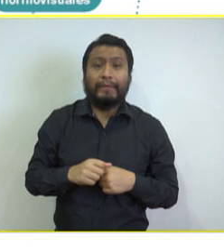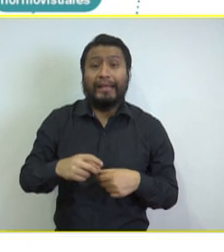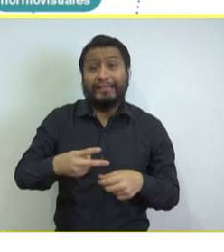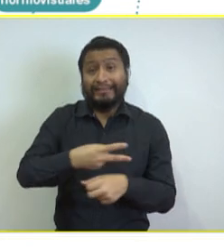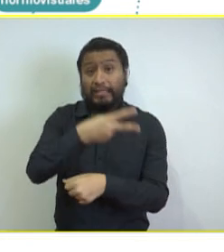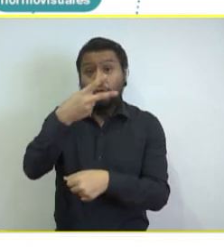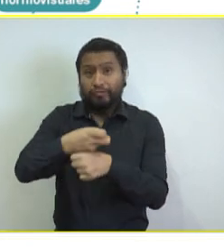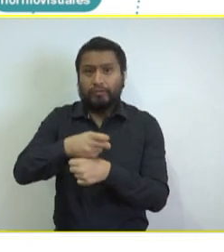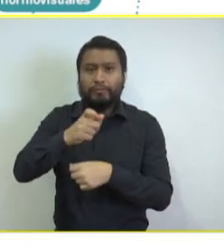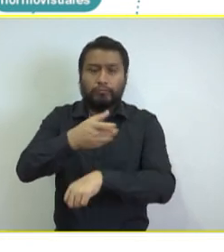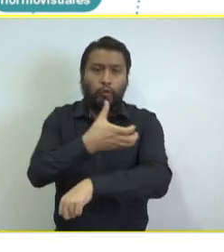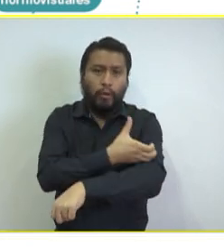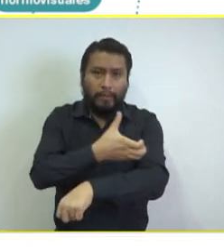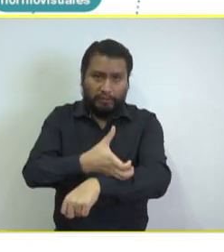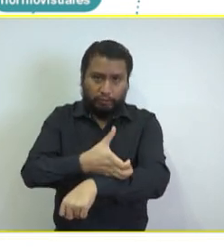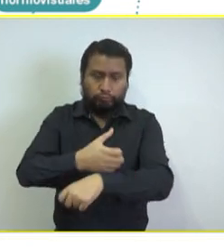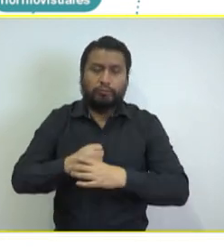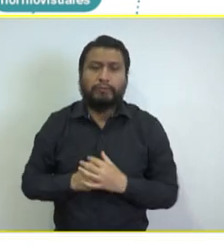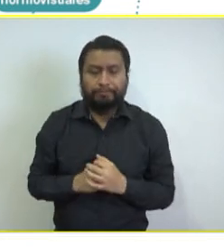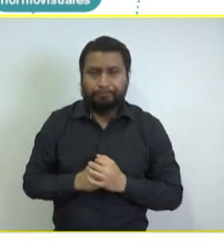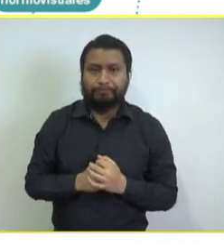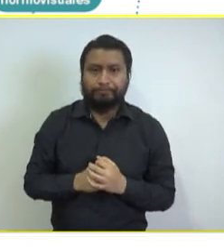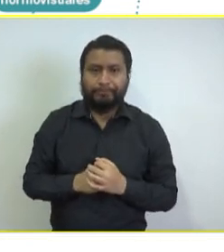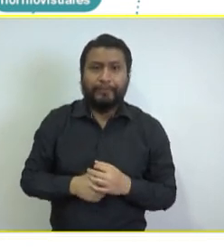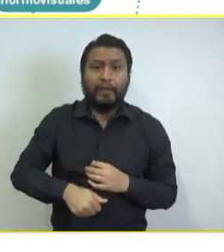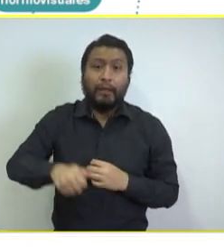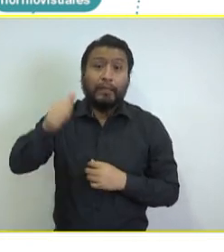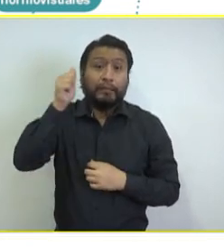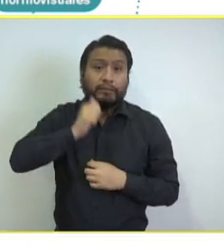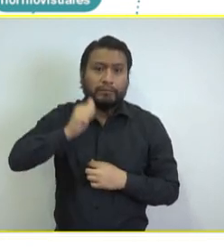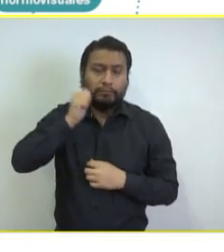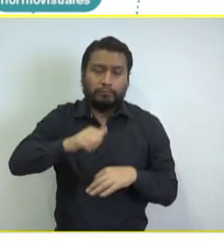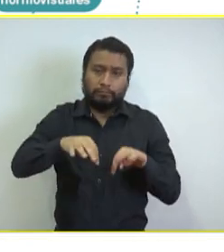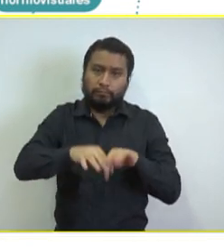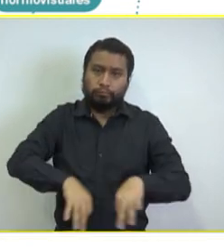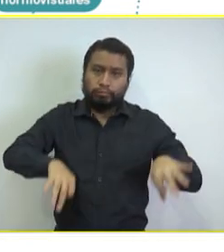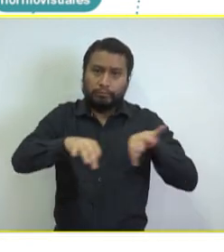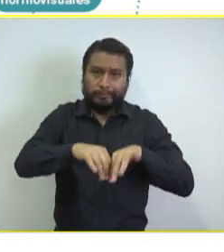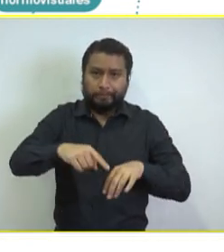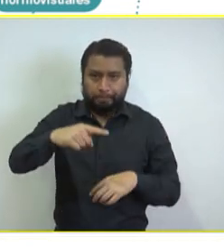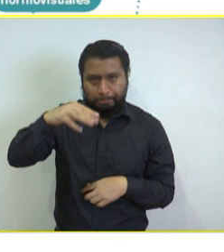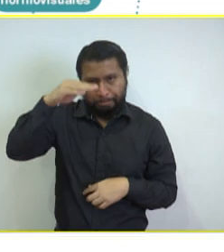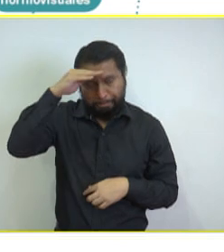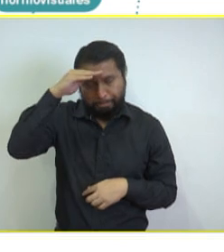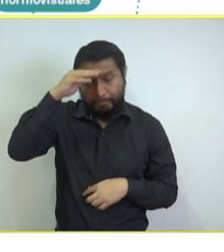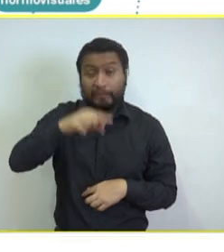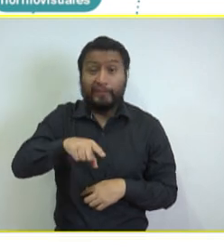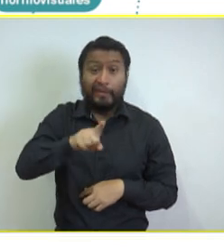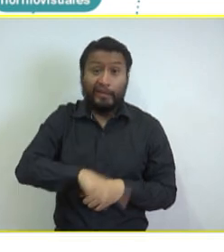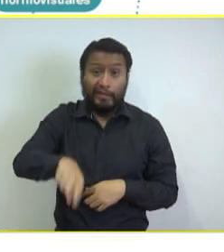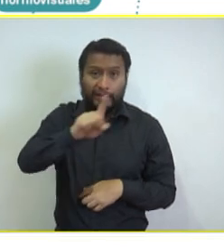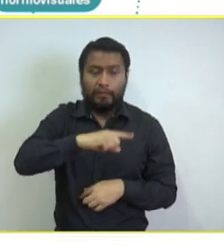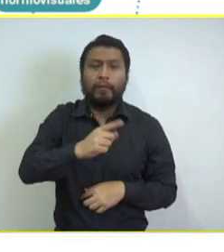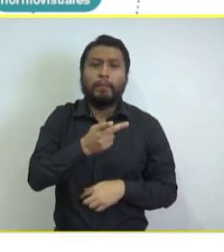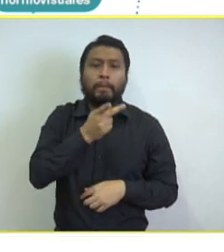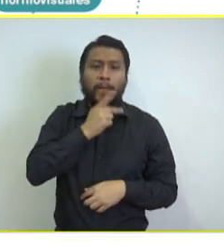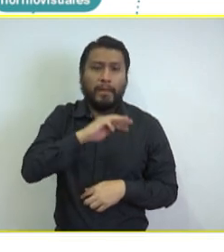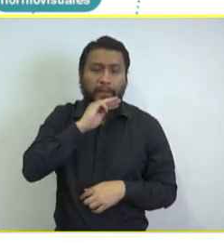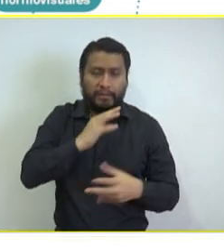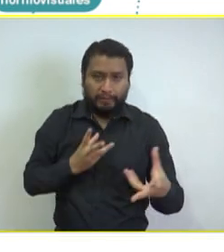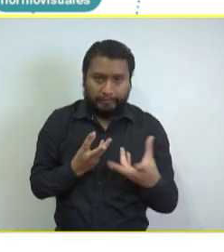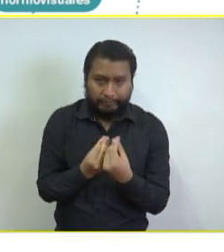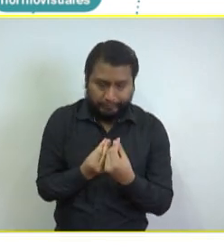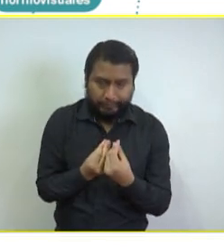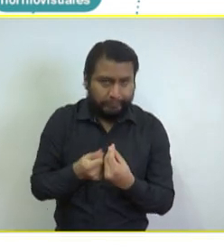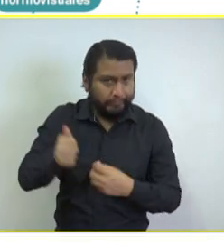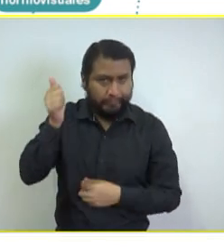secundarios a sus compañeros, siempre teniendo en cuenta que ellos están junto con sus padres y